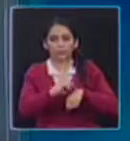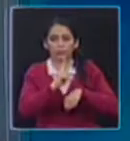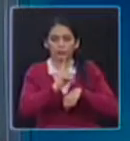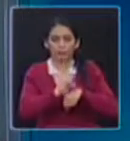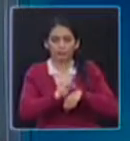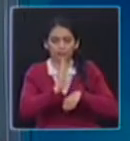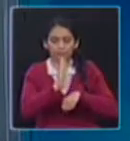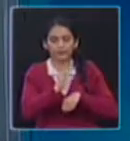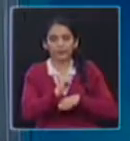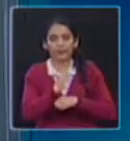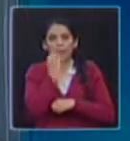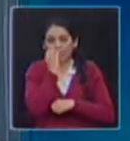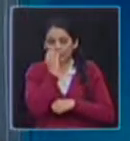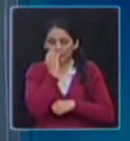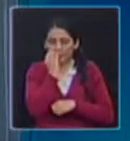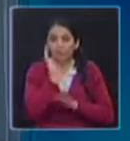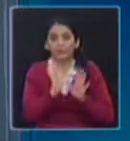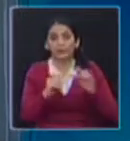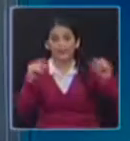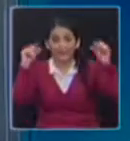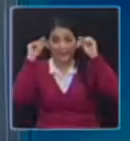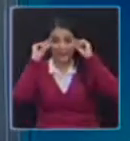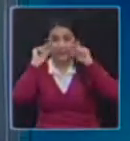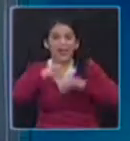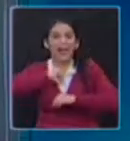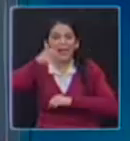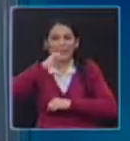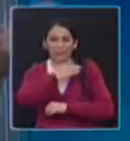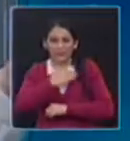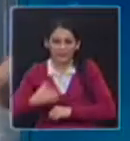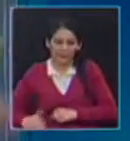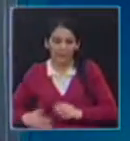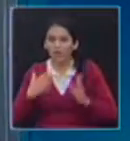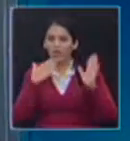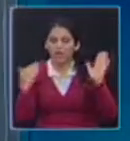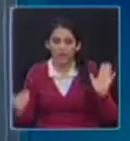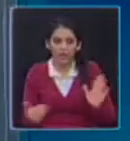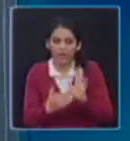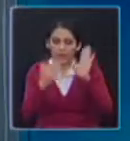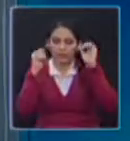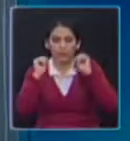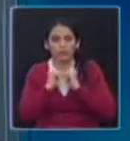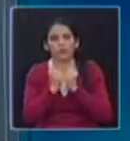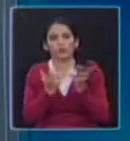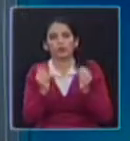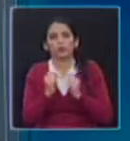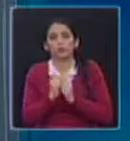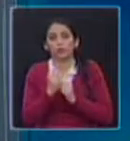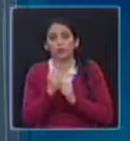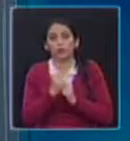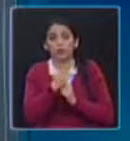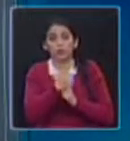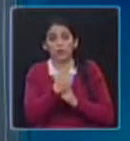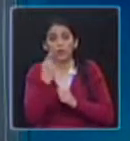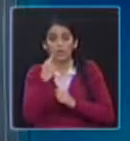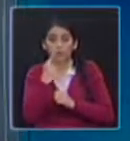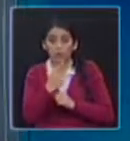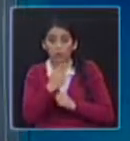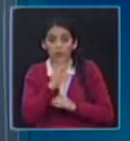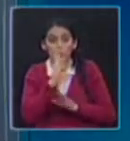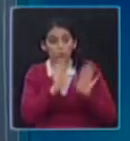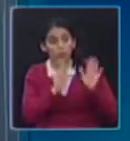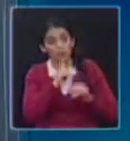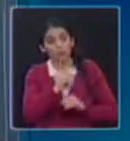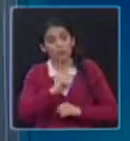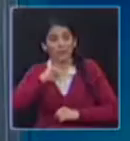gane Guillermo Lasso la presidencia de la República. Incluso tengo entendido pues que usted se le ha ofrecido el Ministerio de Agricultura si él